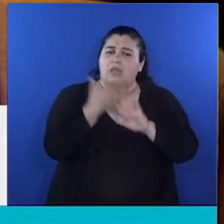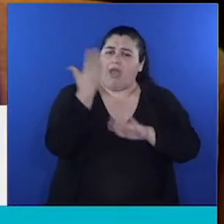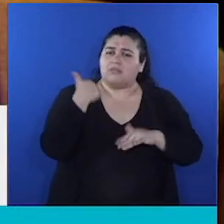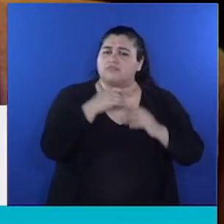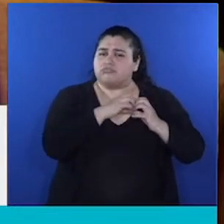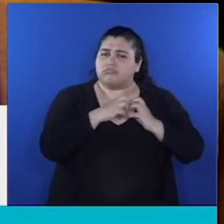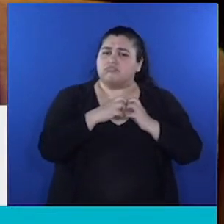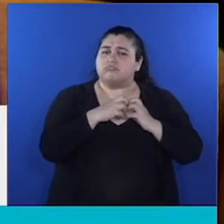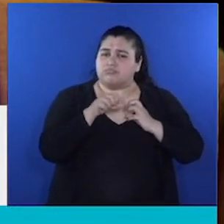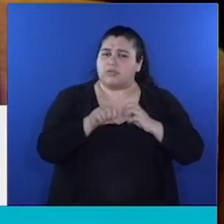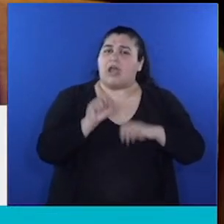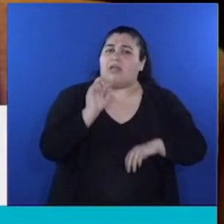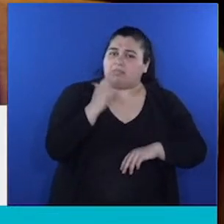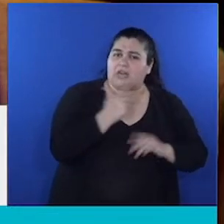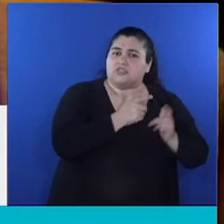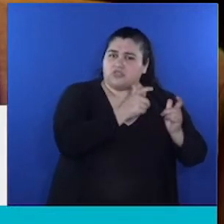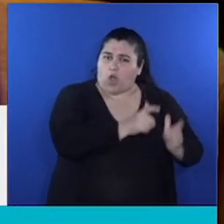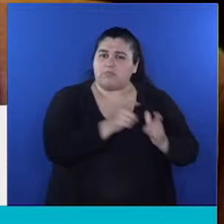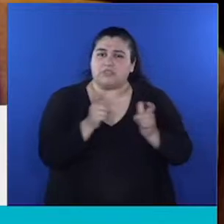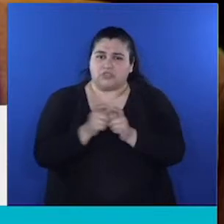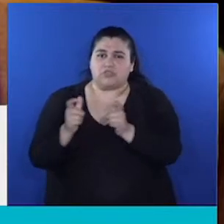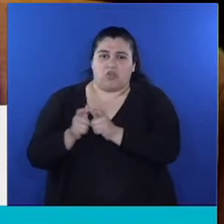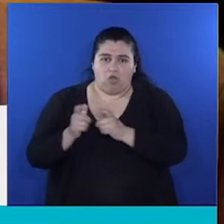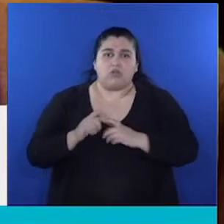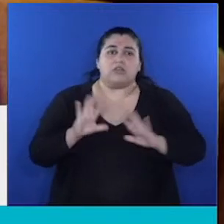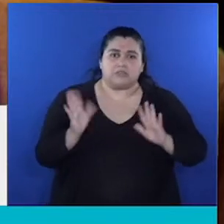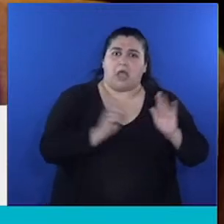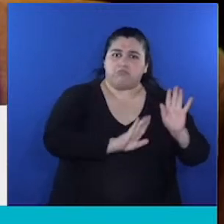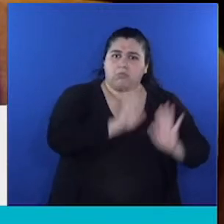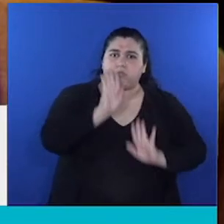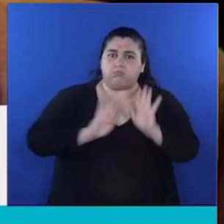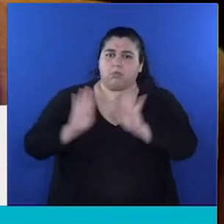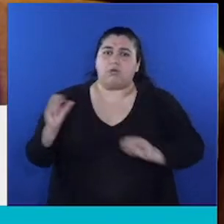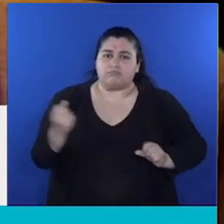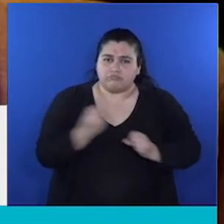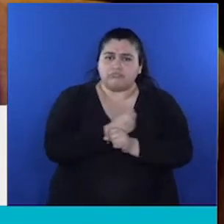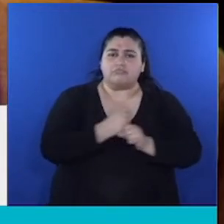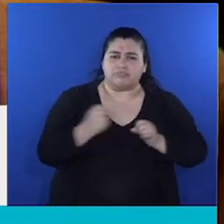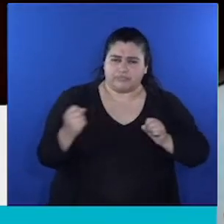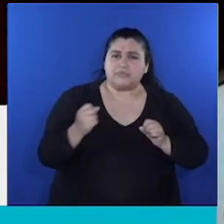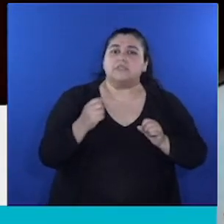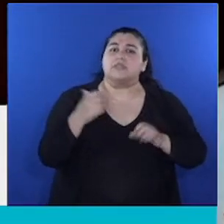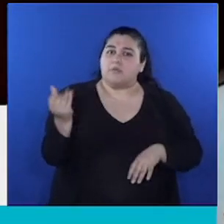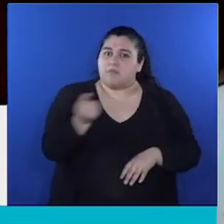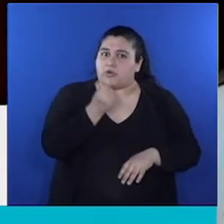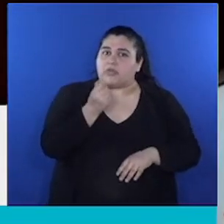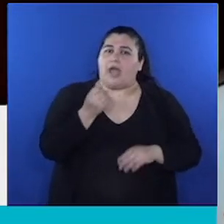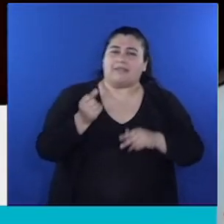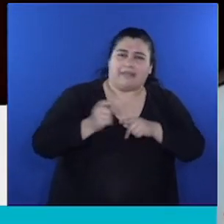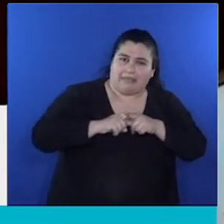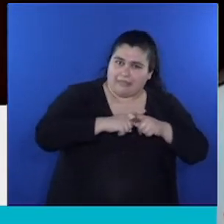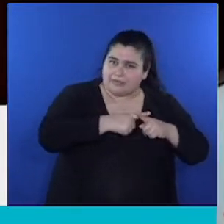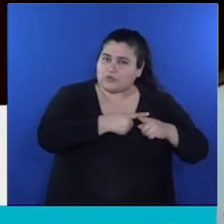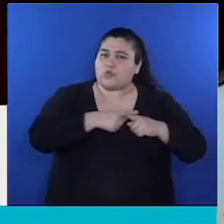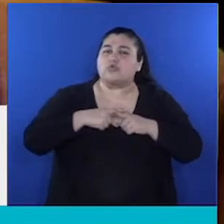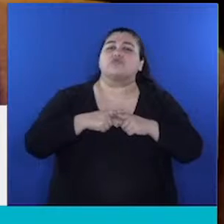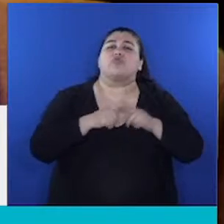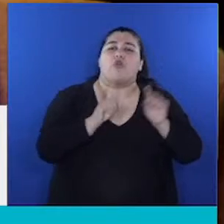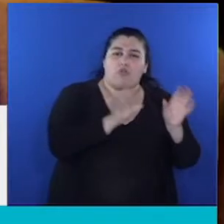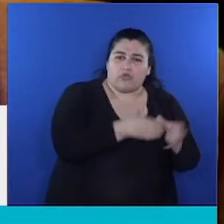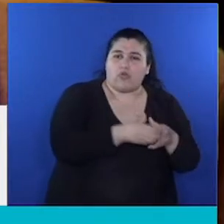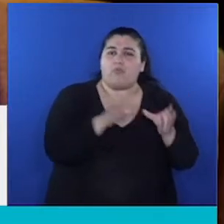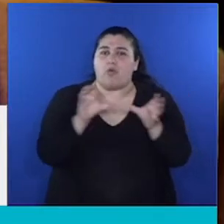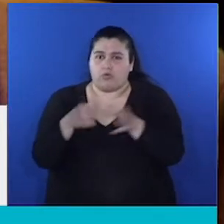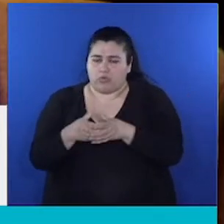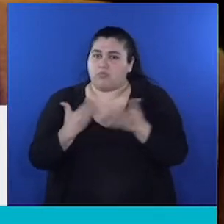3 comisiones y se ha aprobado en 3 comisiones después de una importante discusión entre los diferentes bloques